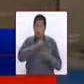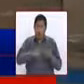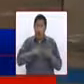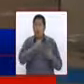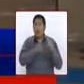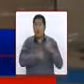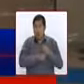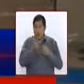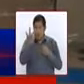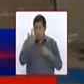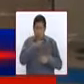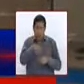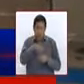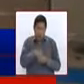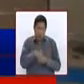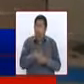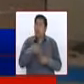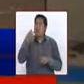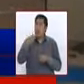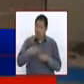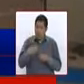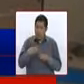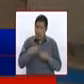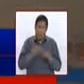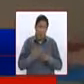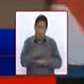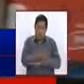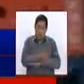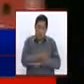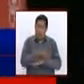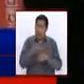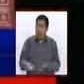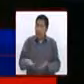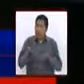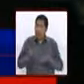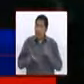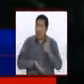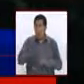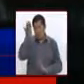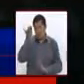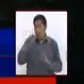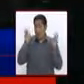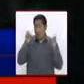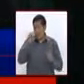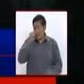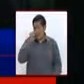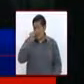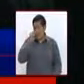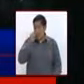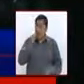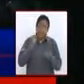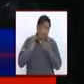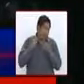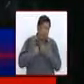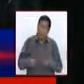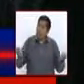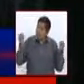El contrabando, sí, pero es bien difícil de hacer pasar, por eso el que nos entrega también hay chubir harto. ¿Hay más control ahora?